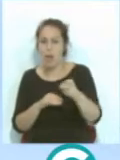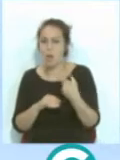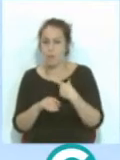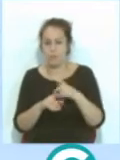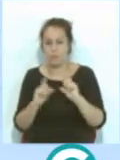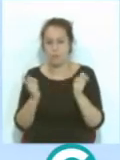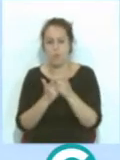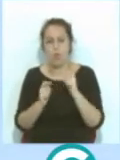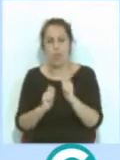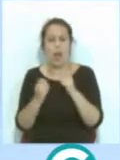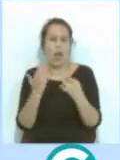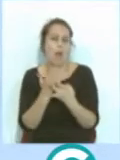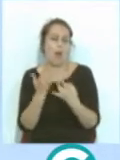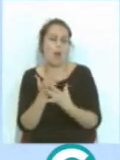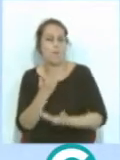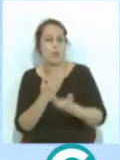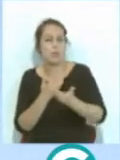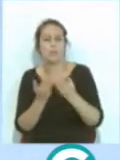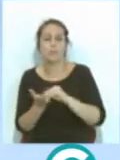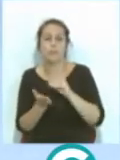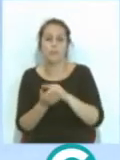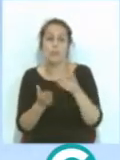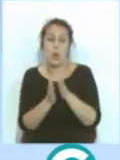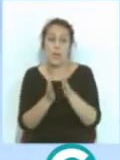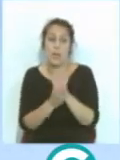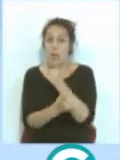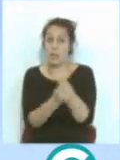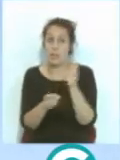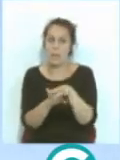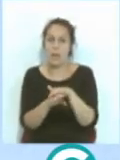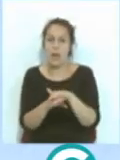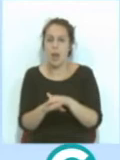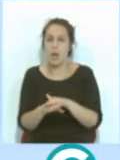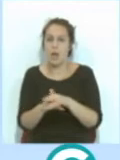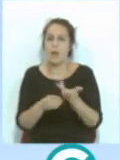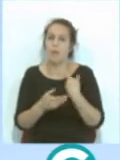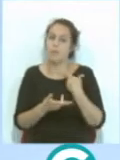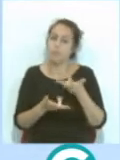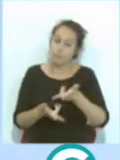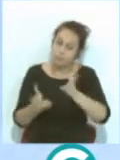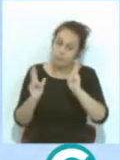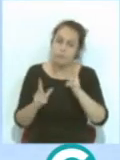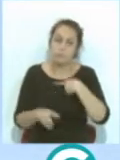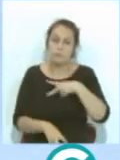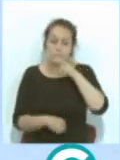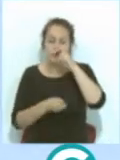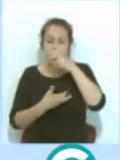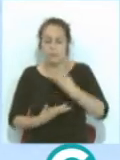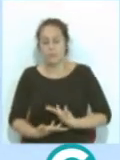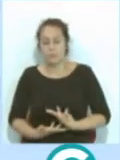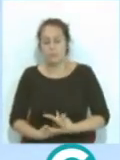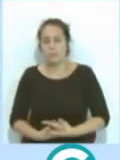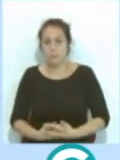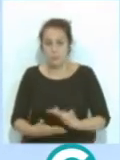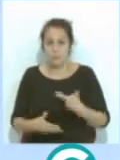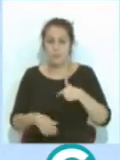de calidad importante que en muchos momentos necesita sus compañeros para desahogar y dar tiempo a respirar y a cambiar el aire